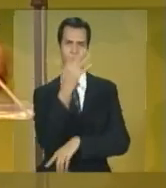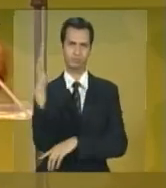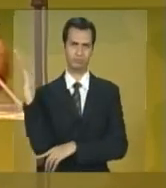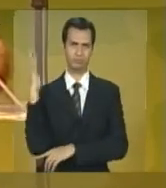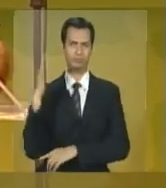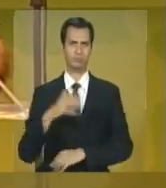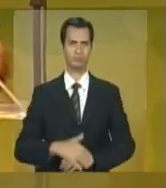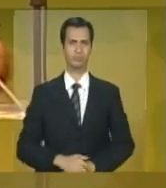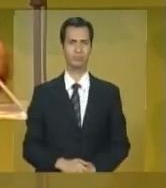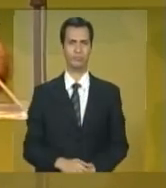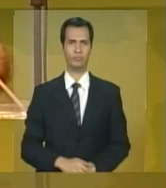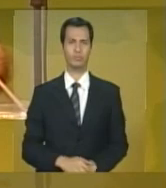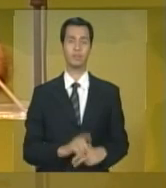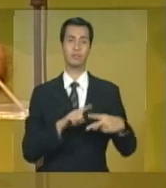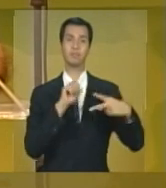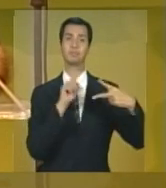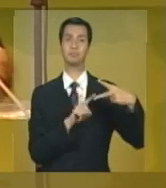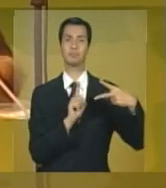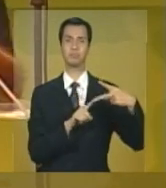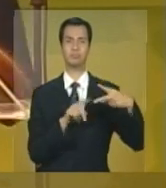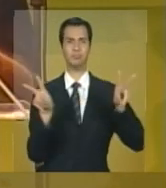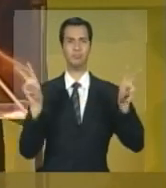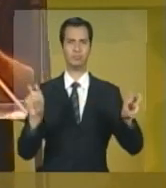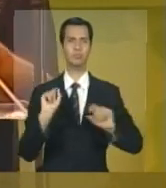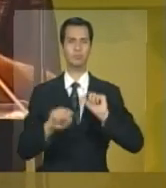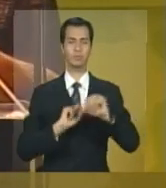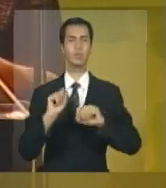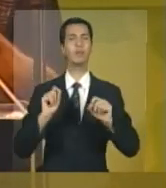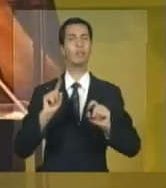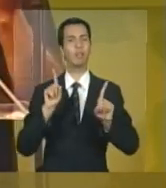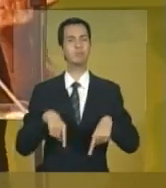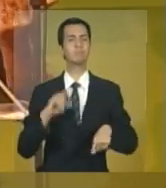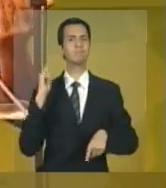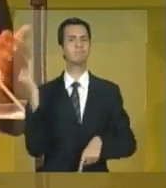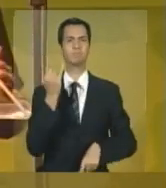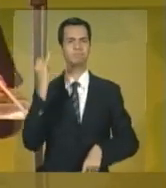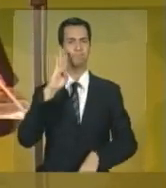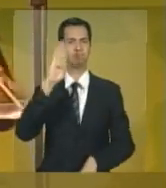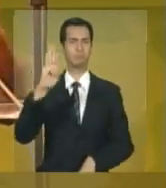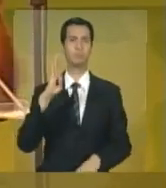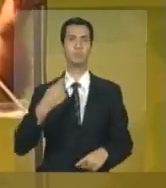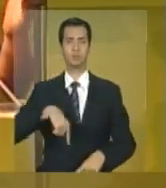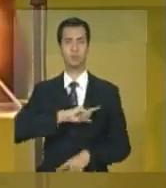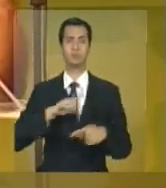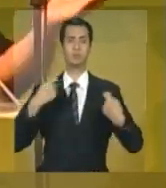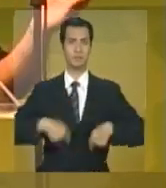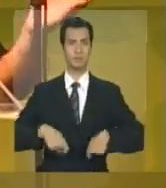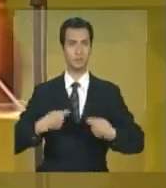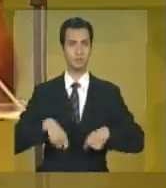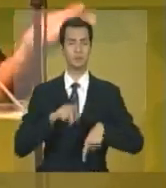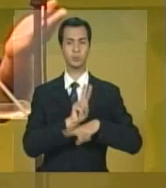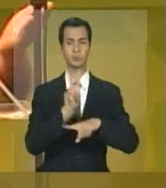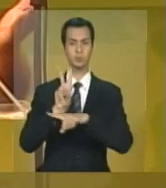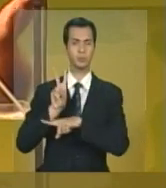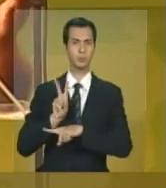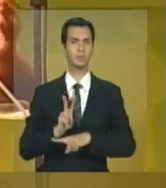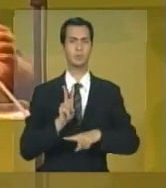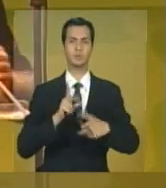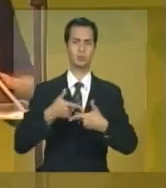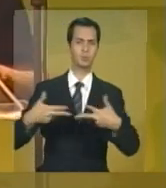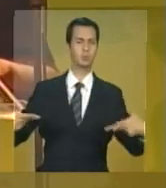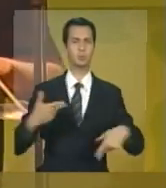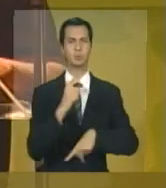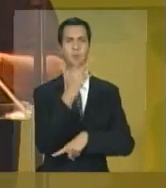El segundo tema es que es fundamental preservar los bienes comunes de la